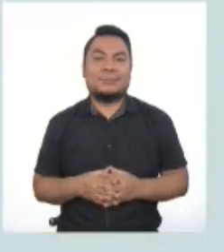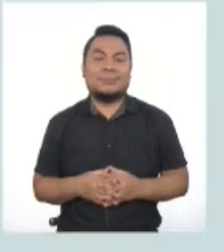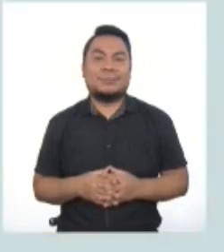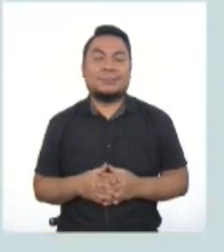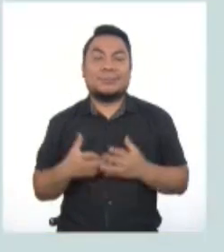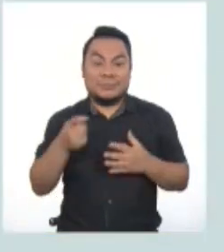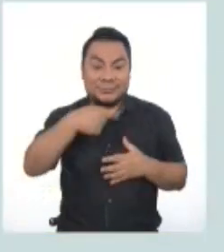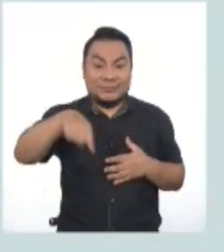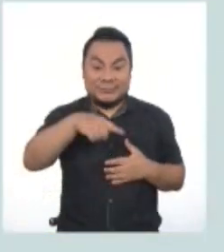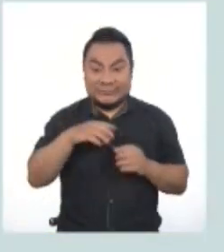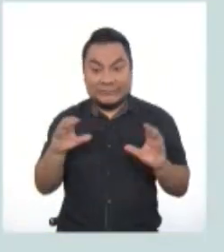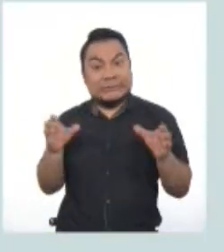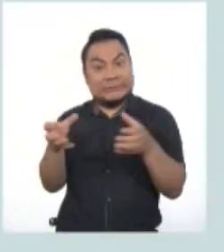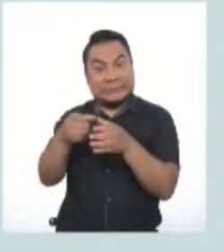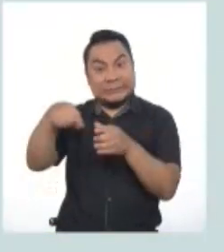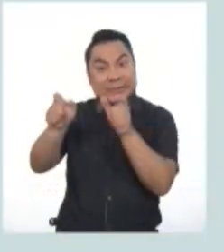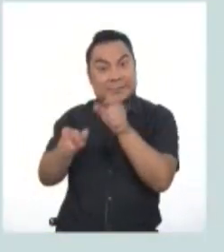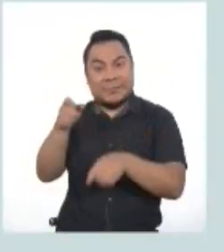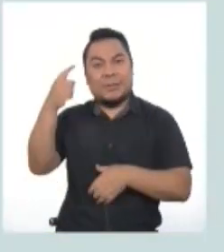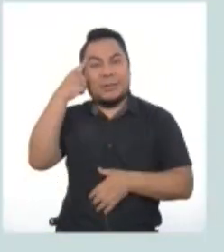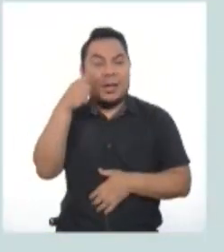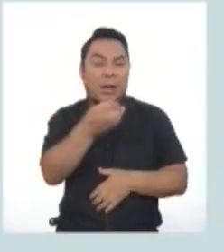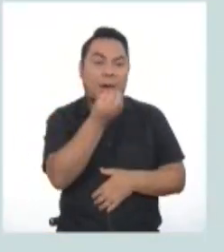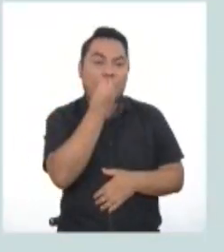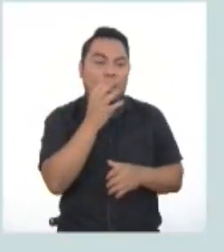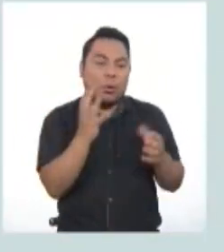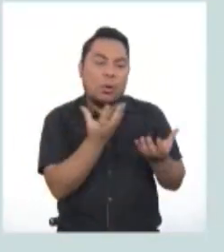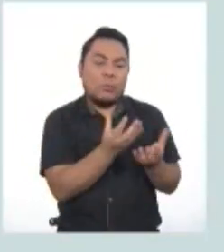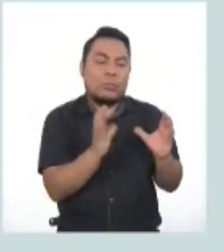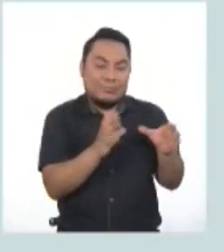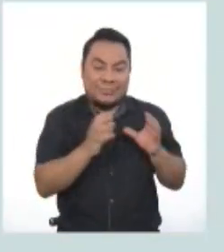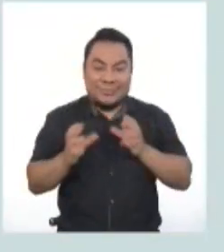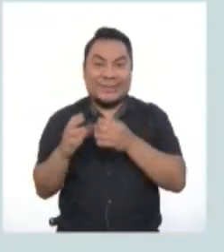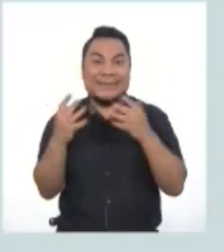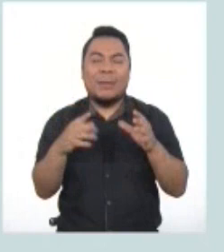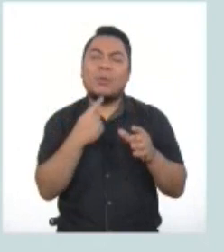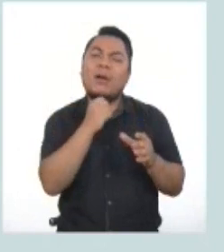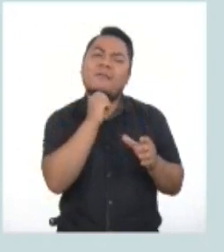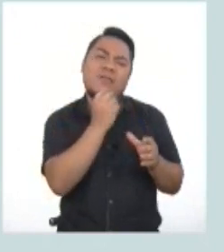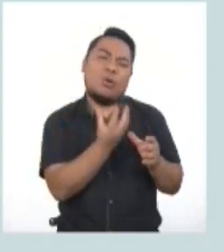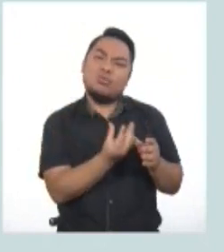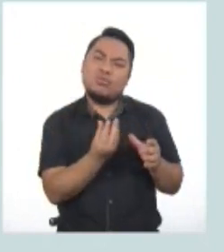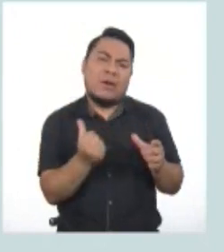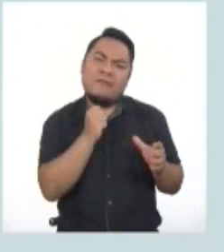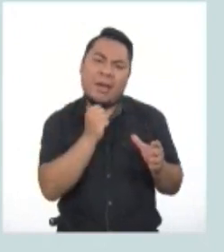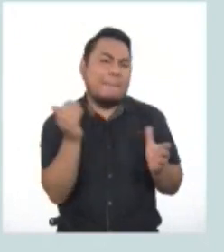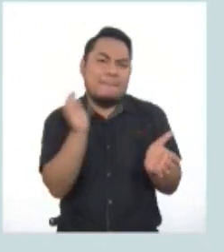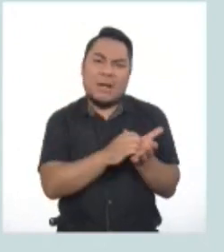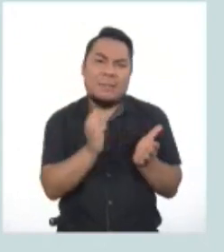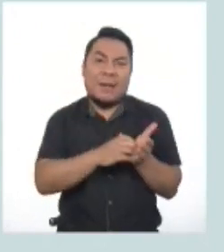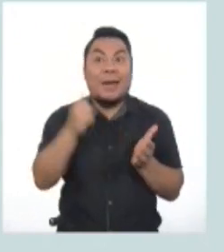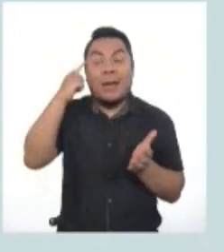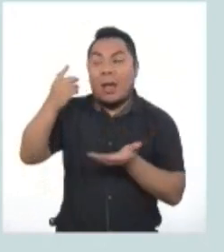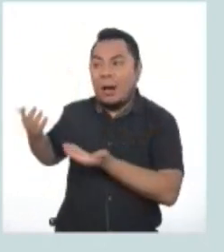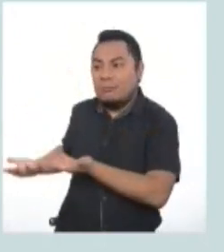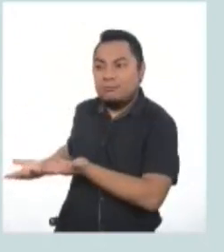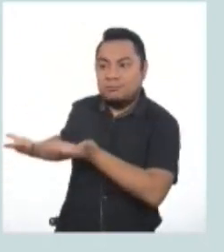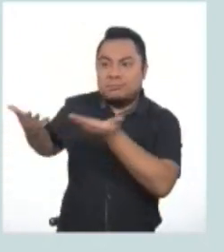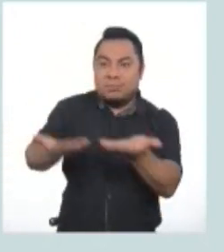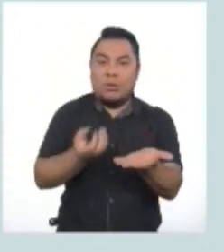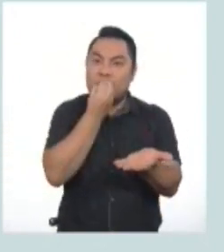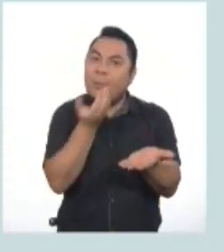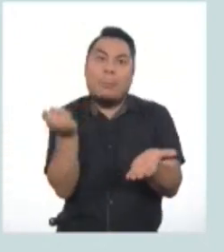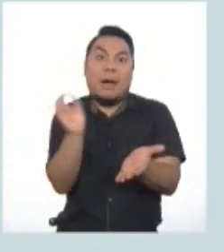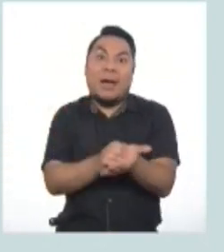El comité vio que los alimentos no iban a ser suficientes para las familias, por lo que obtuvieron muchos alimentos.